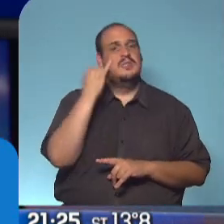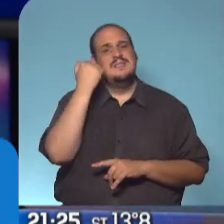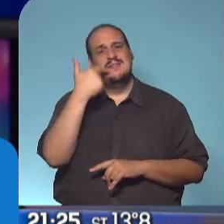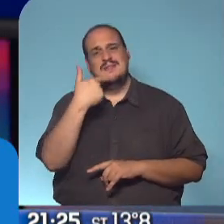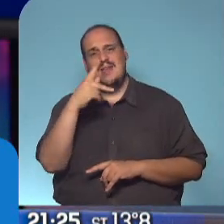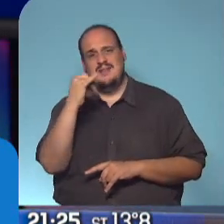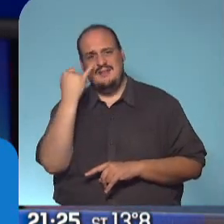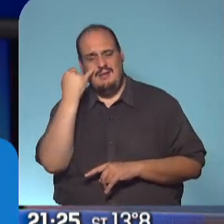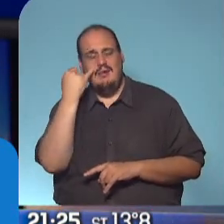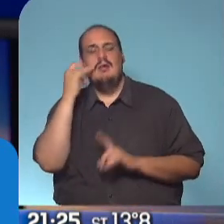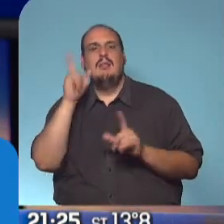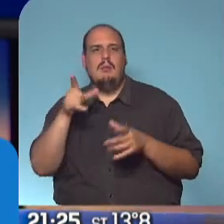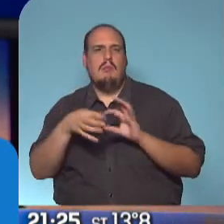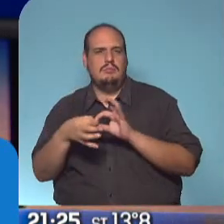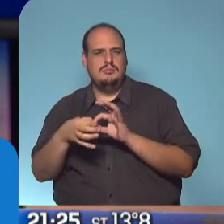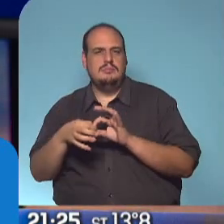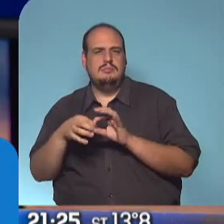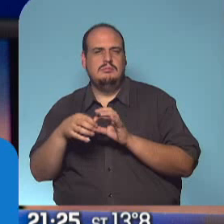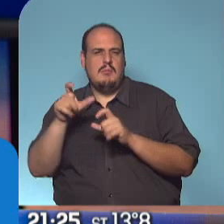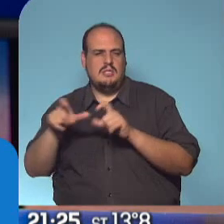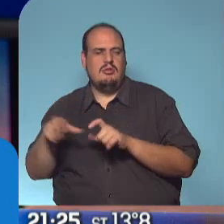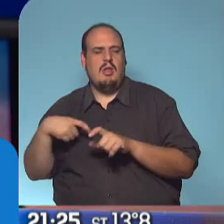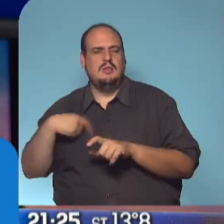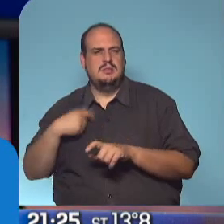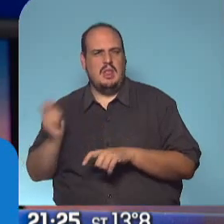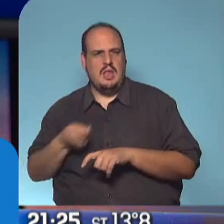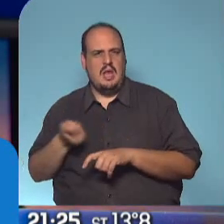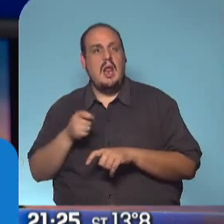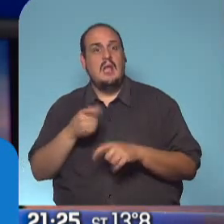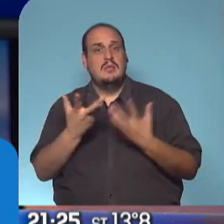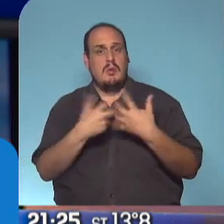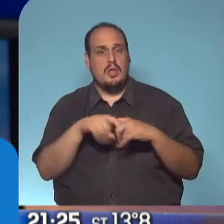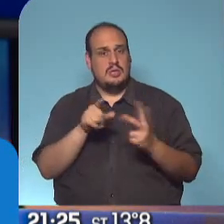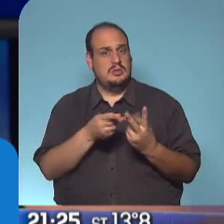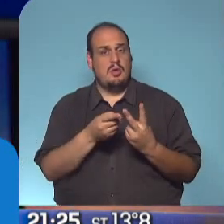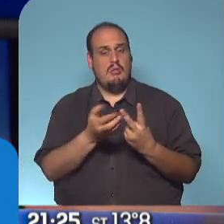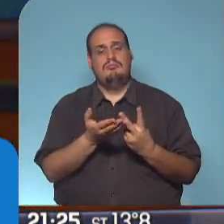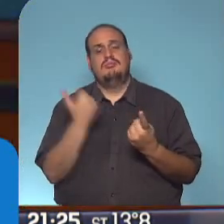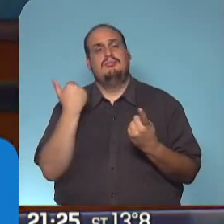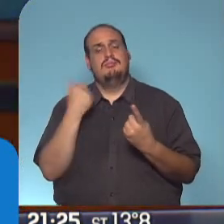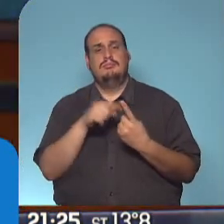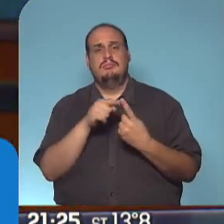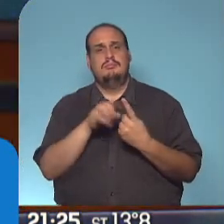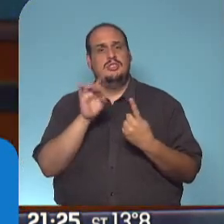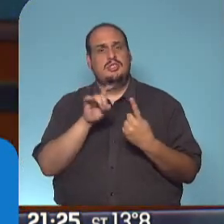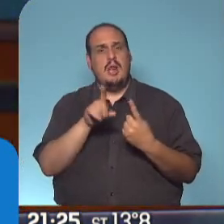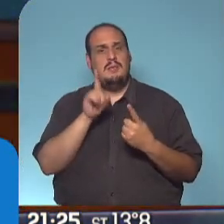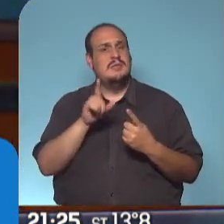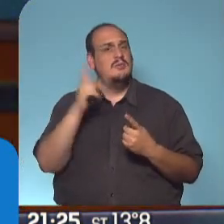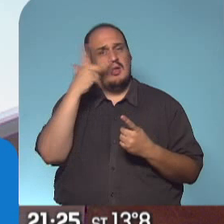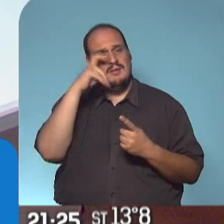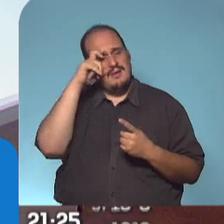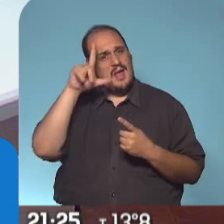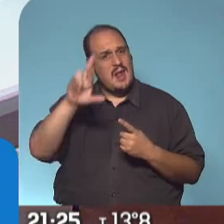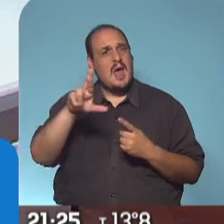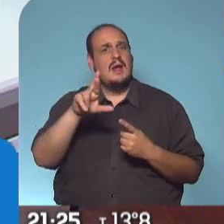diputados que responden al sindicalismo, ¿no? Y este proyecto lo retiraron y quedaría solo el proyecto que está elaborando Carlos Heller